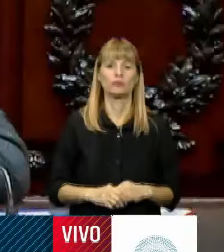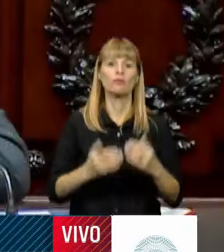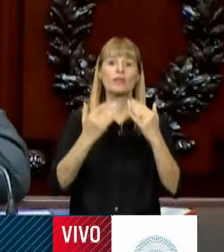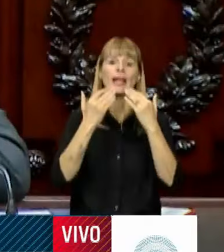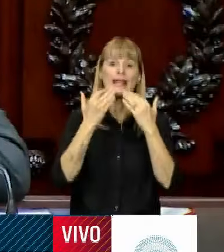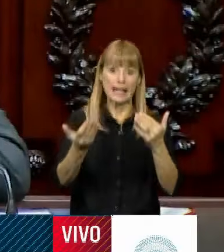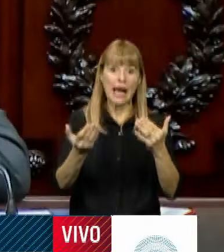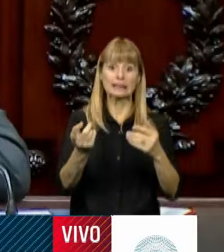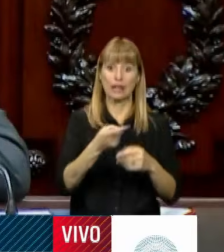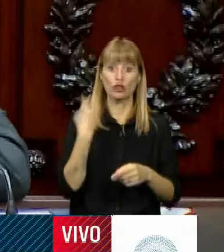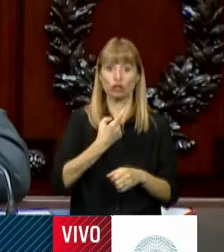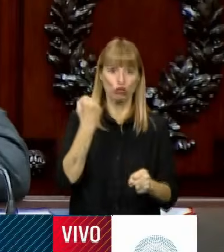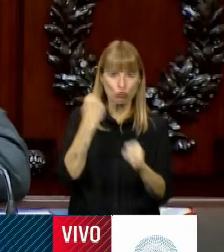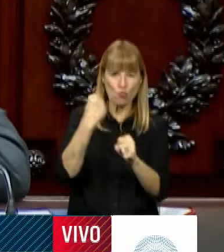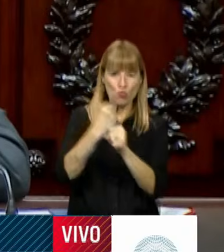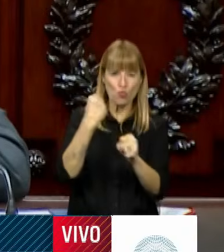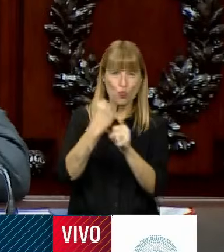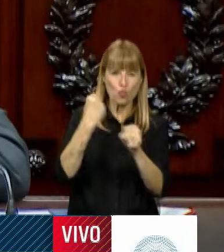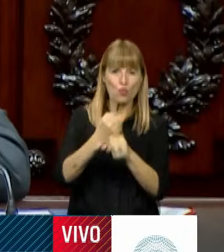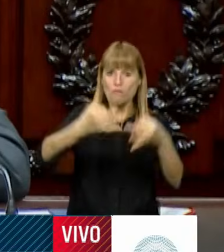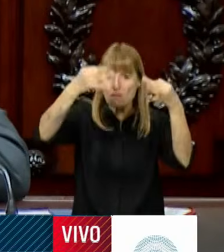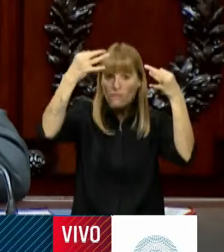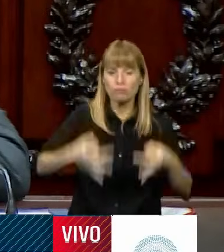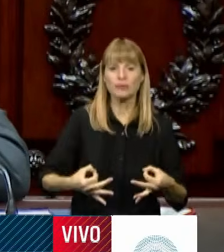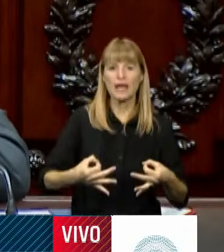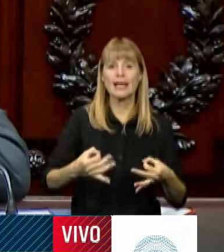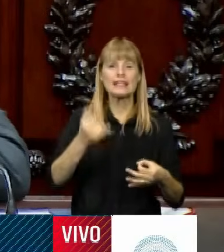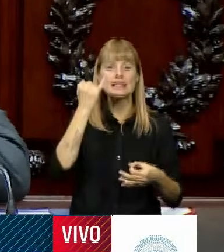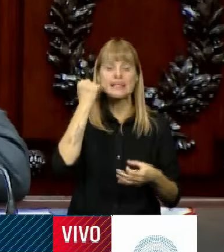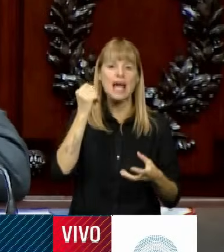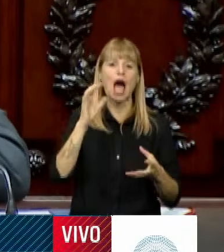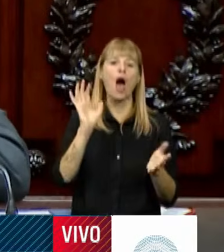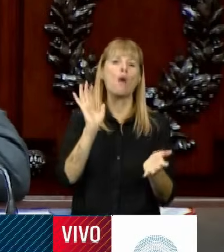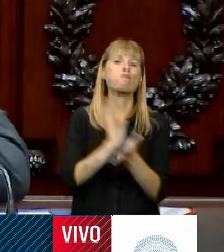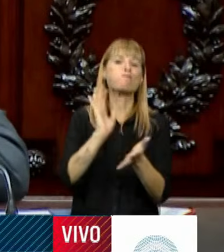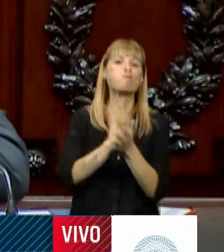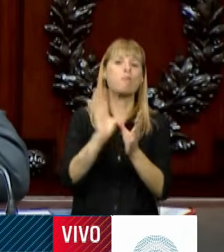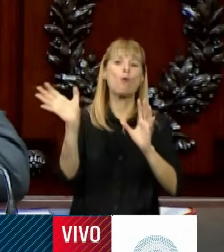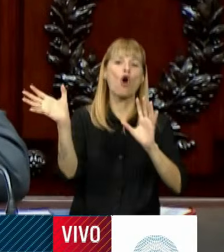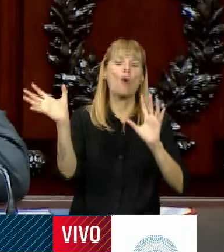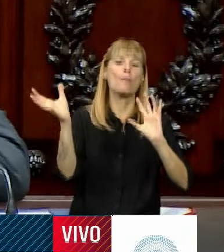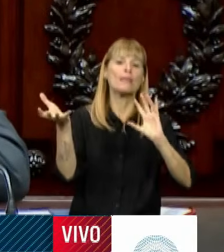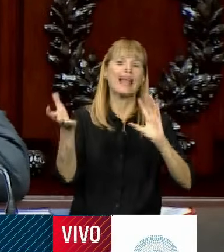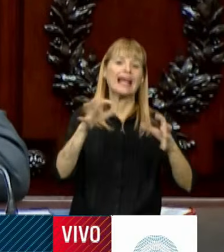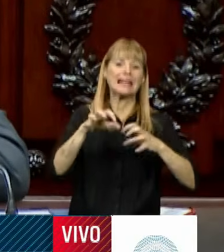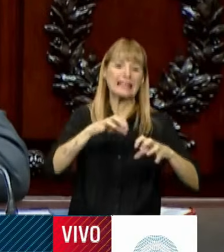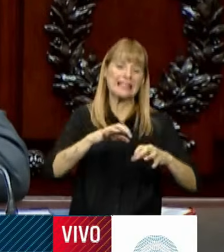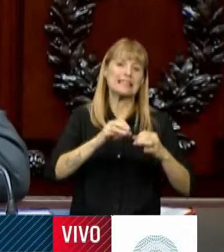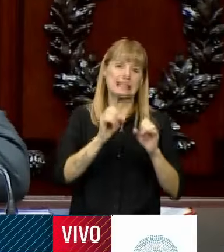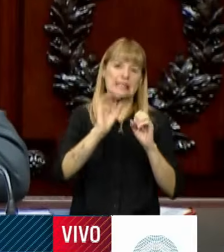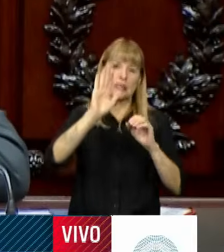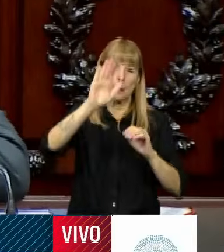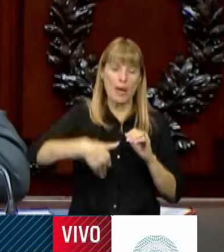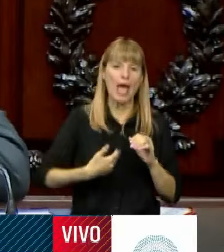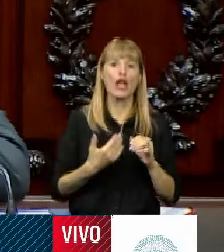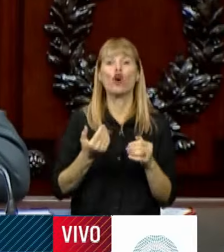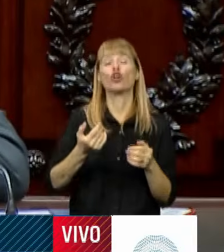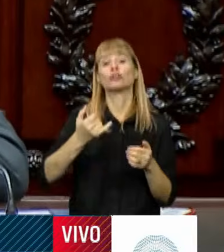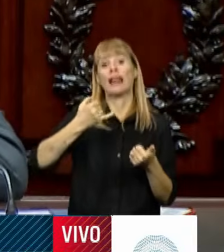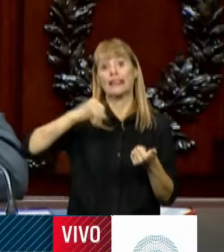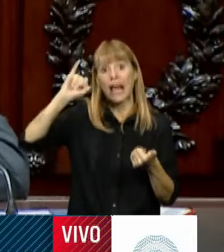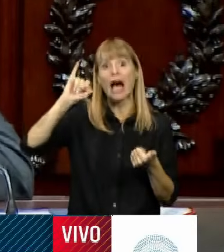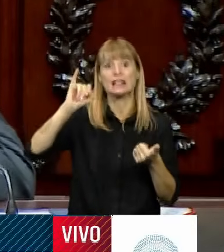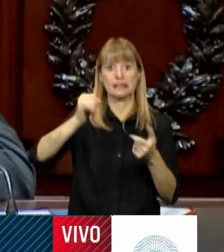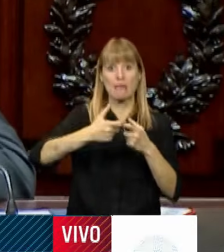Gracias a que hicimos los deberes, ya pasamos la peor parte de la tormenta. Las tasas están bajando y el crédito está expandiéndose.